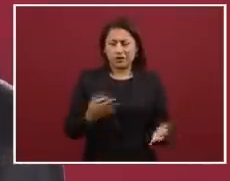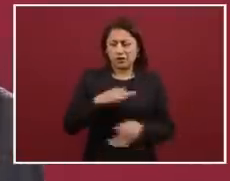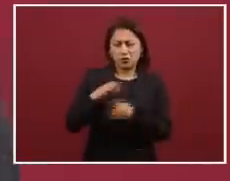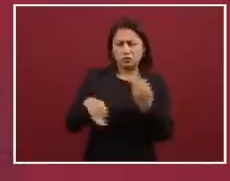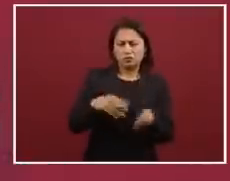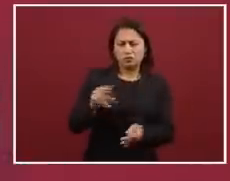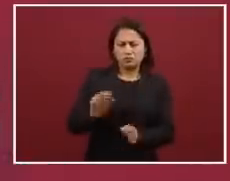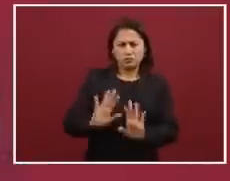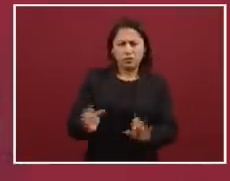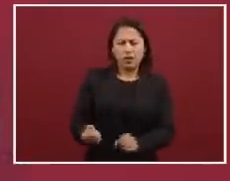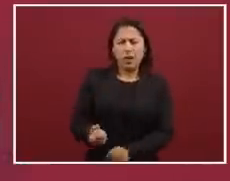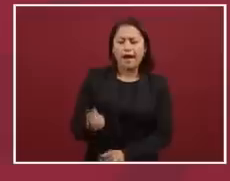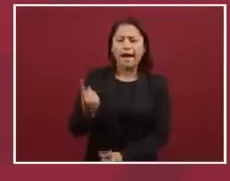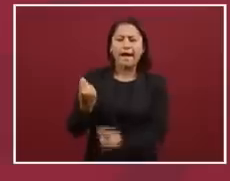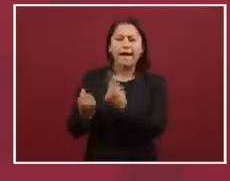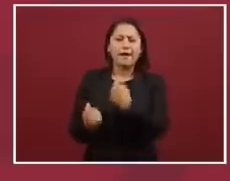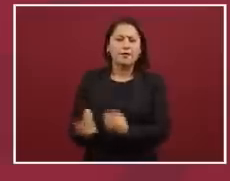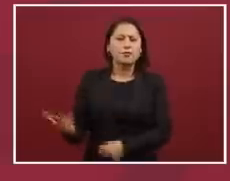sector empresarial